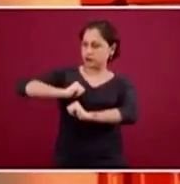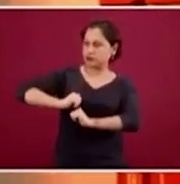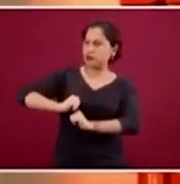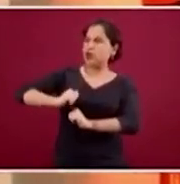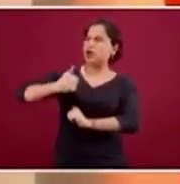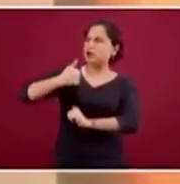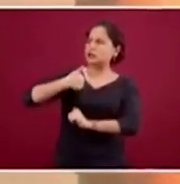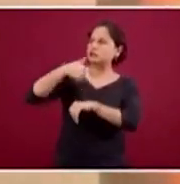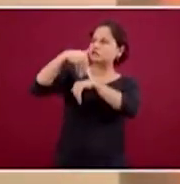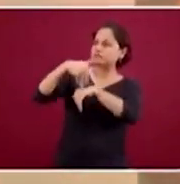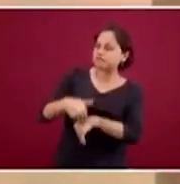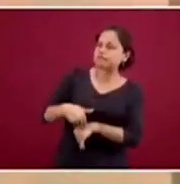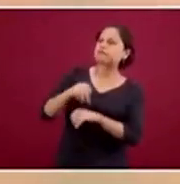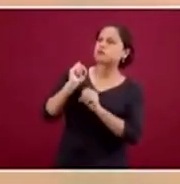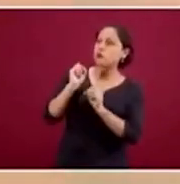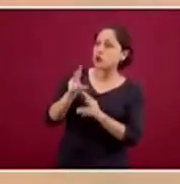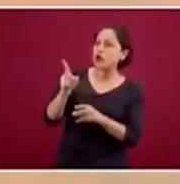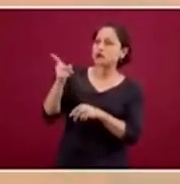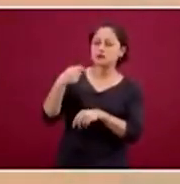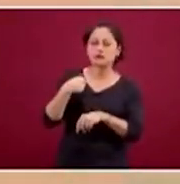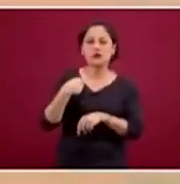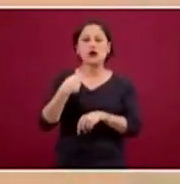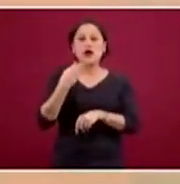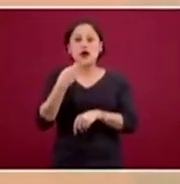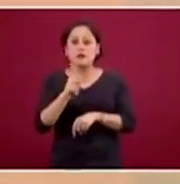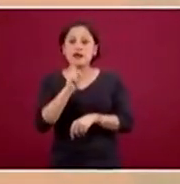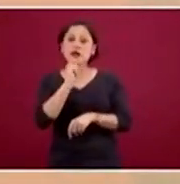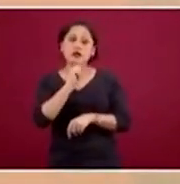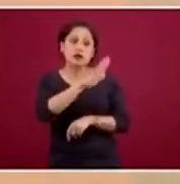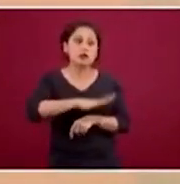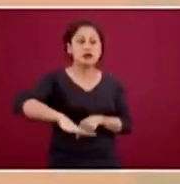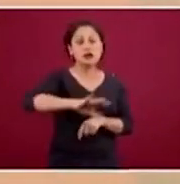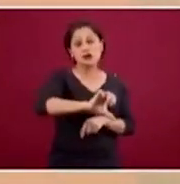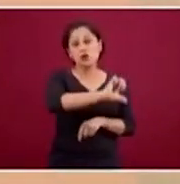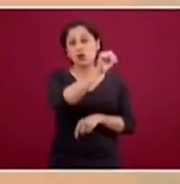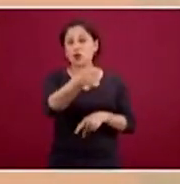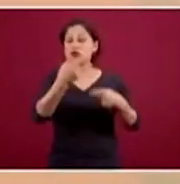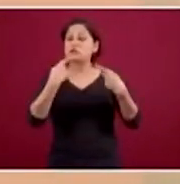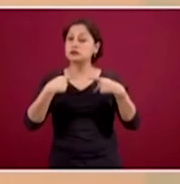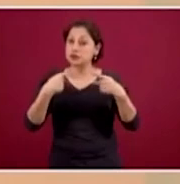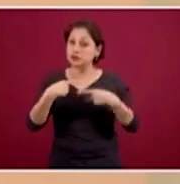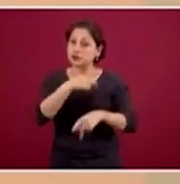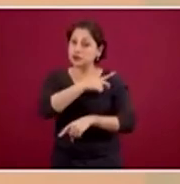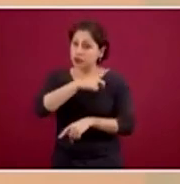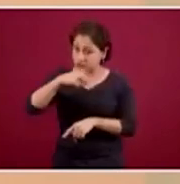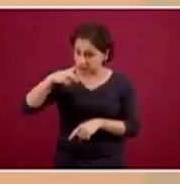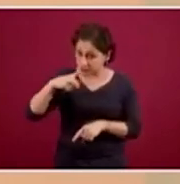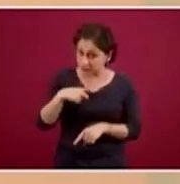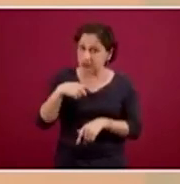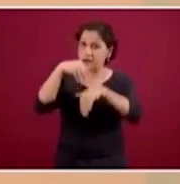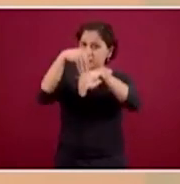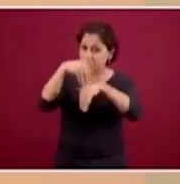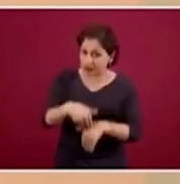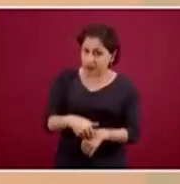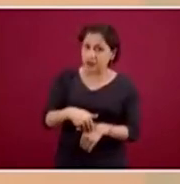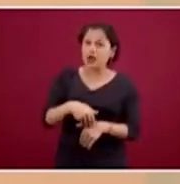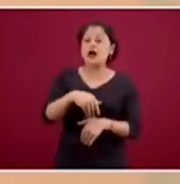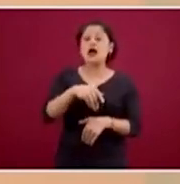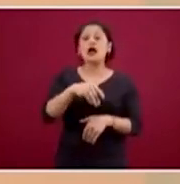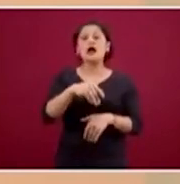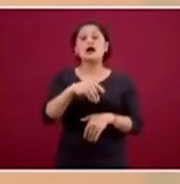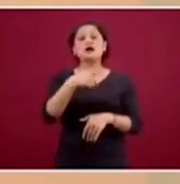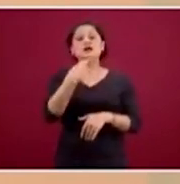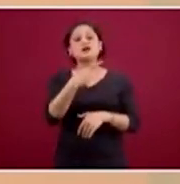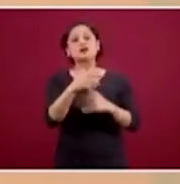agradece y se insta a la gente a que tome sus propias formas para enfrentar esto tanto como para pasar el tiempo como para